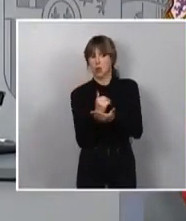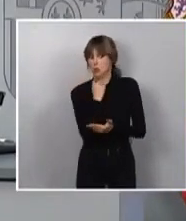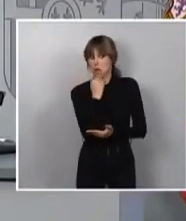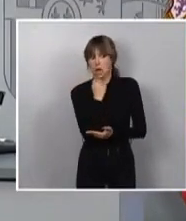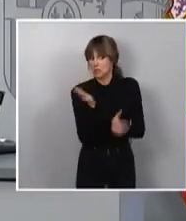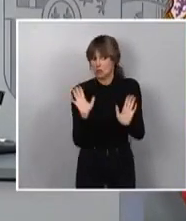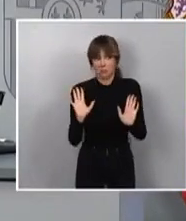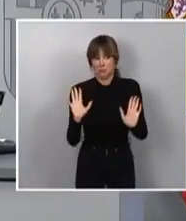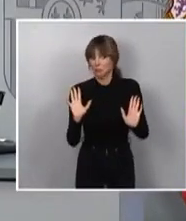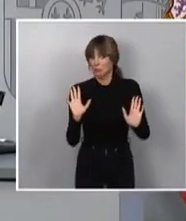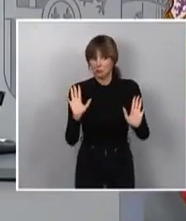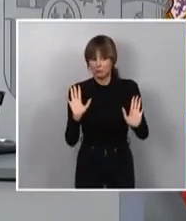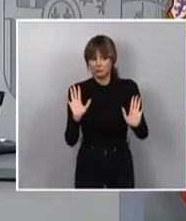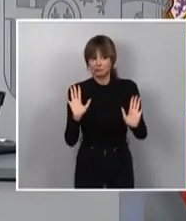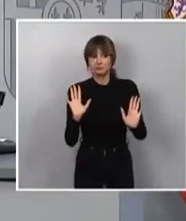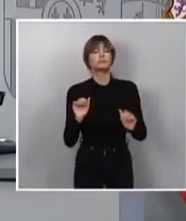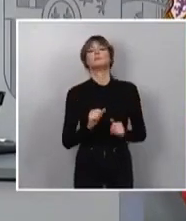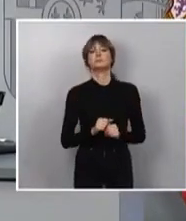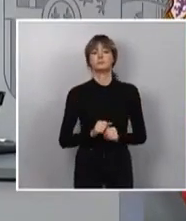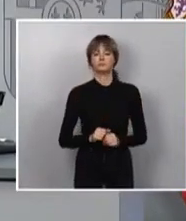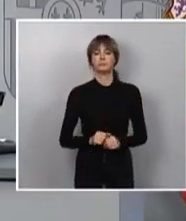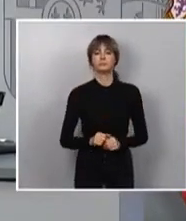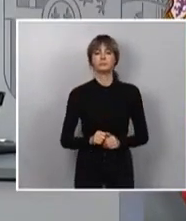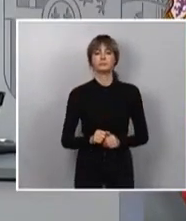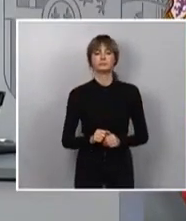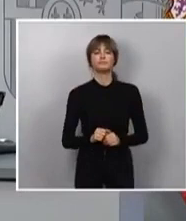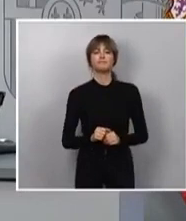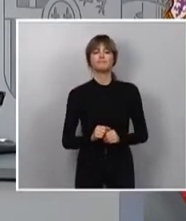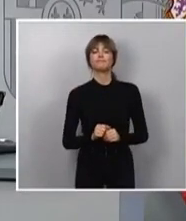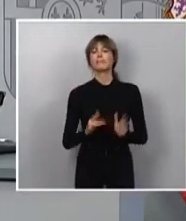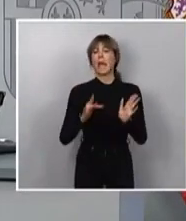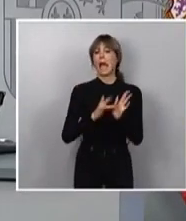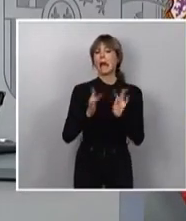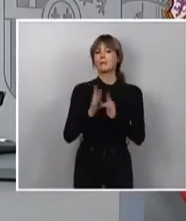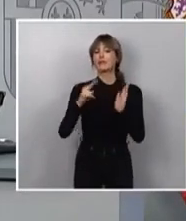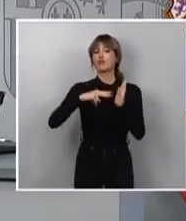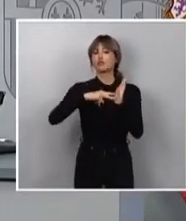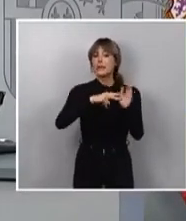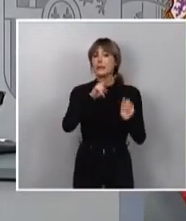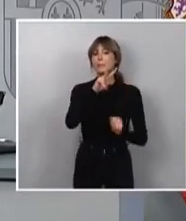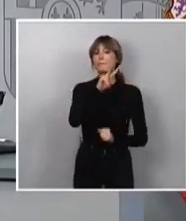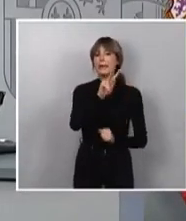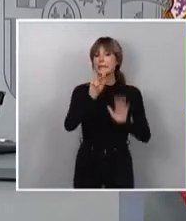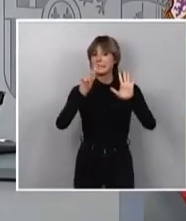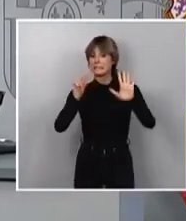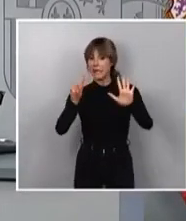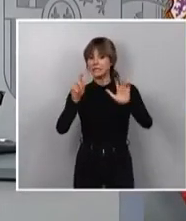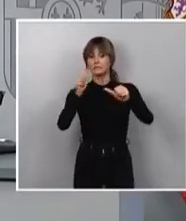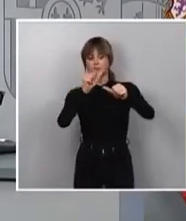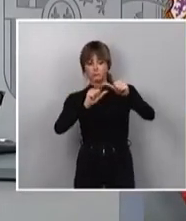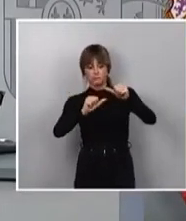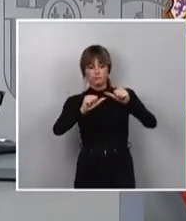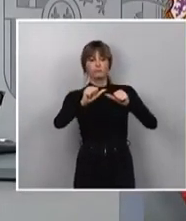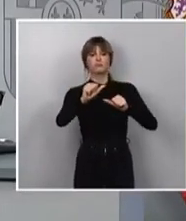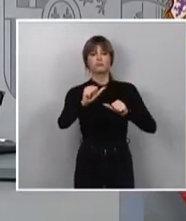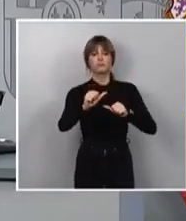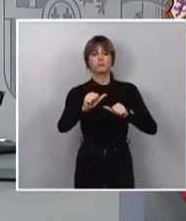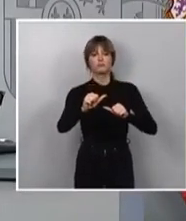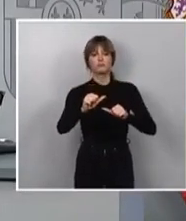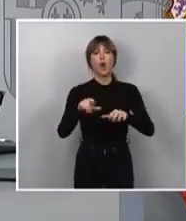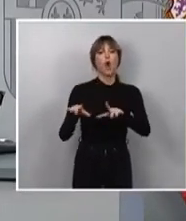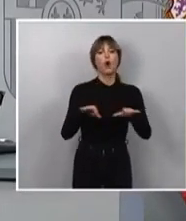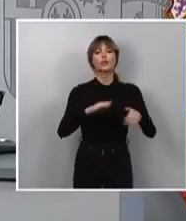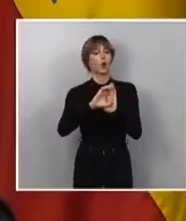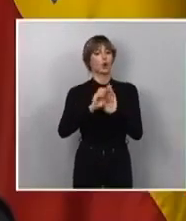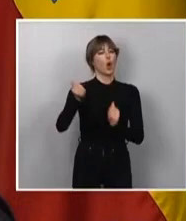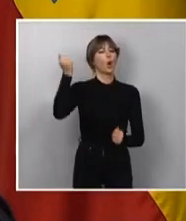intergeneracional si tú subes las pensiones ahora a Costa de las pensiones del futuro tú lo que estás haciendo es robando recursos o quitando recursos